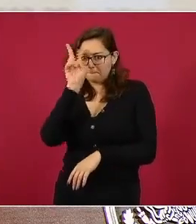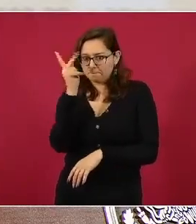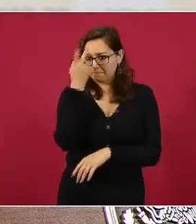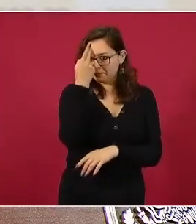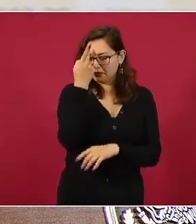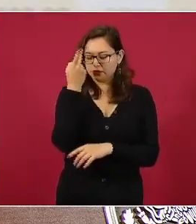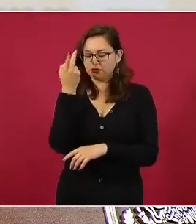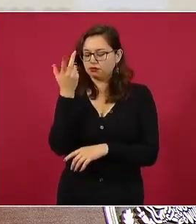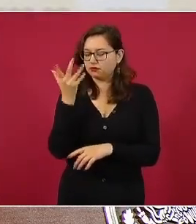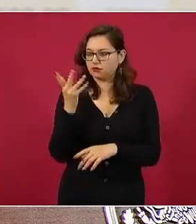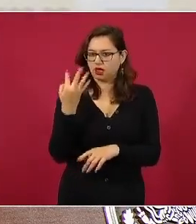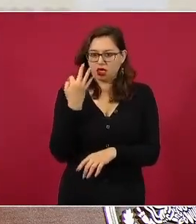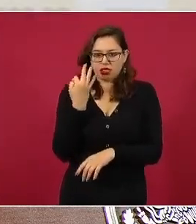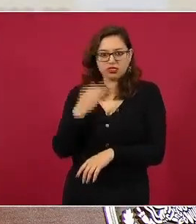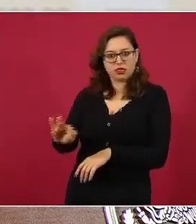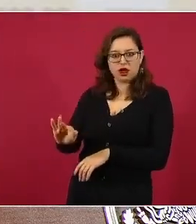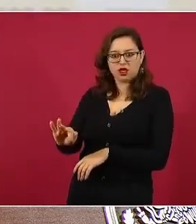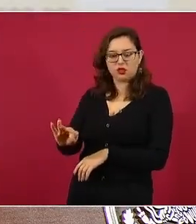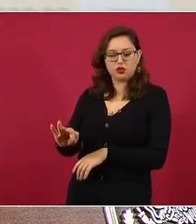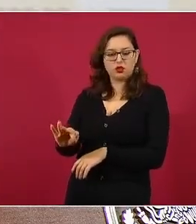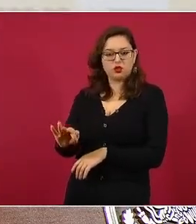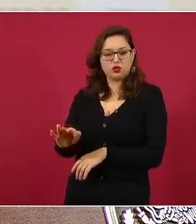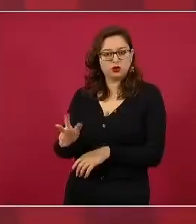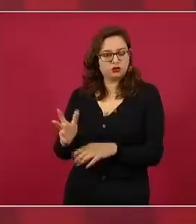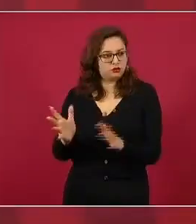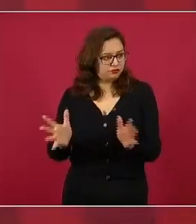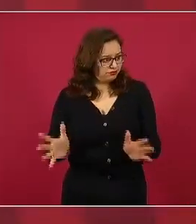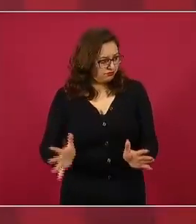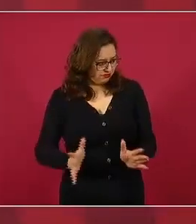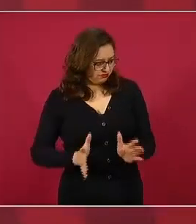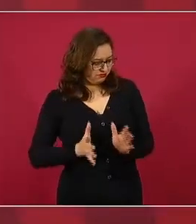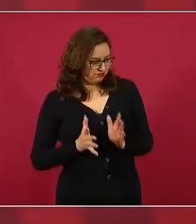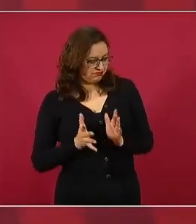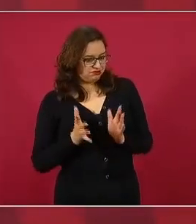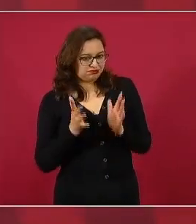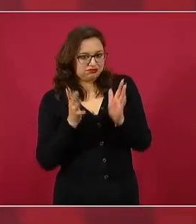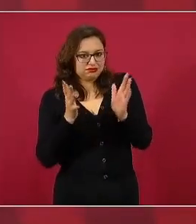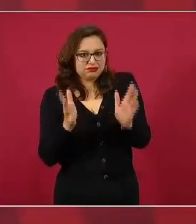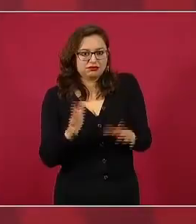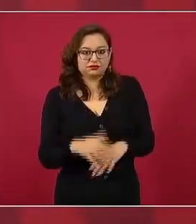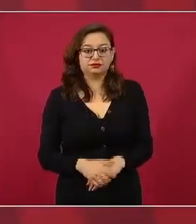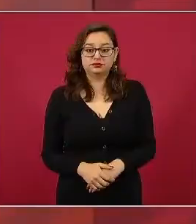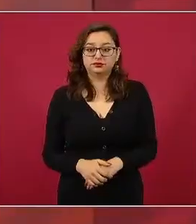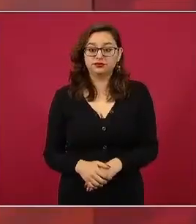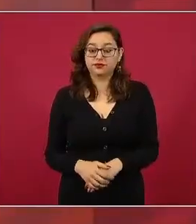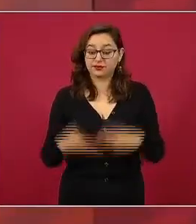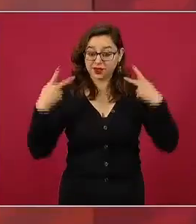Eso no pasa con la gente humilde, con la gente pobre.